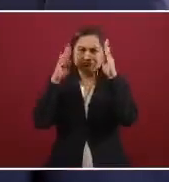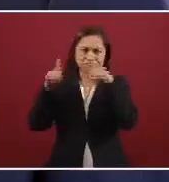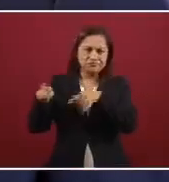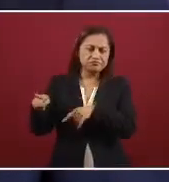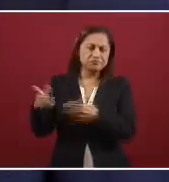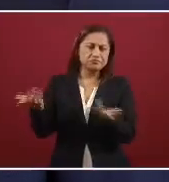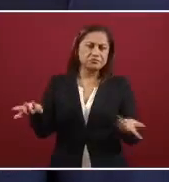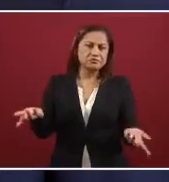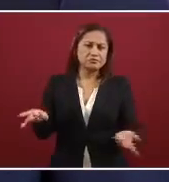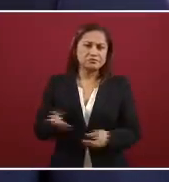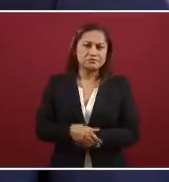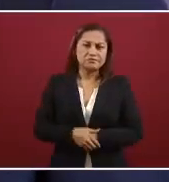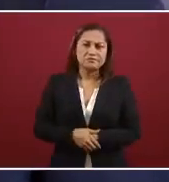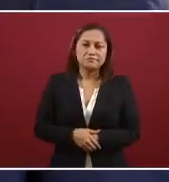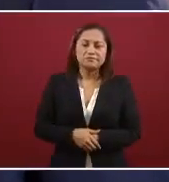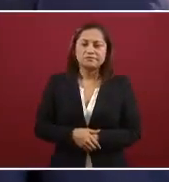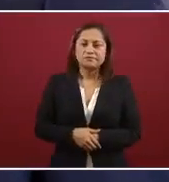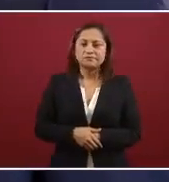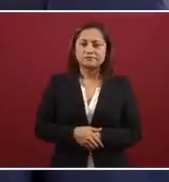hasta